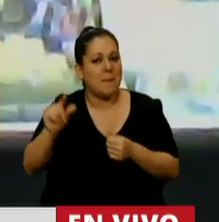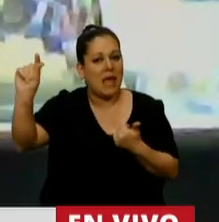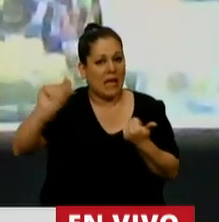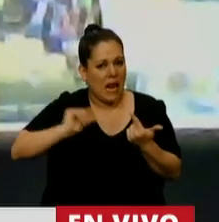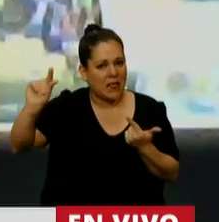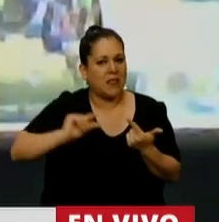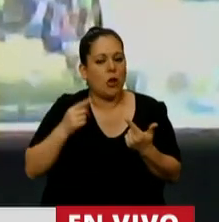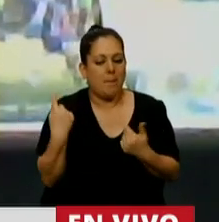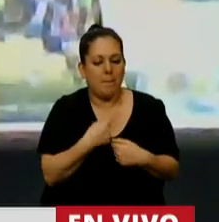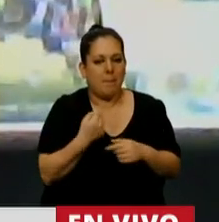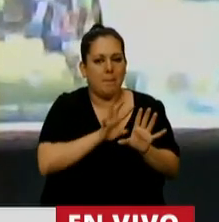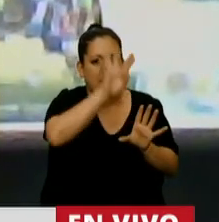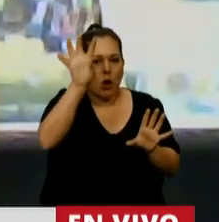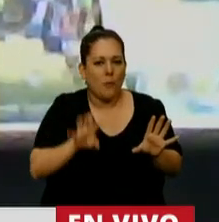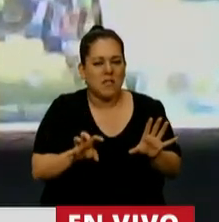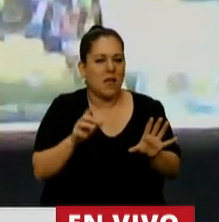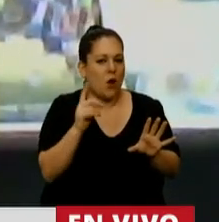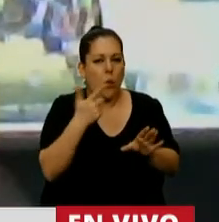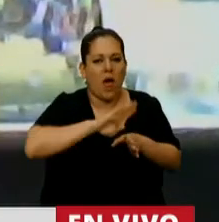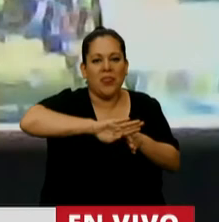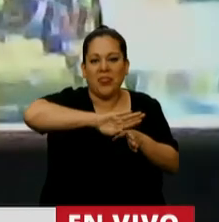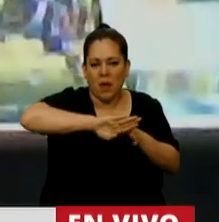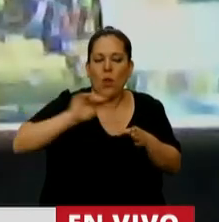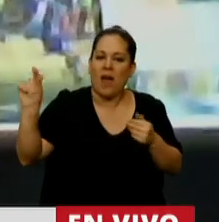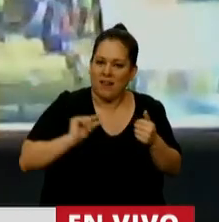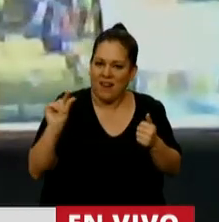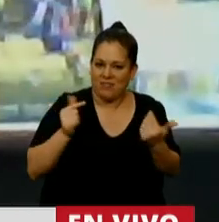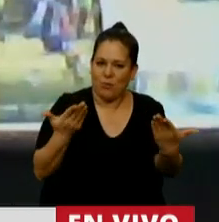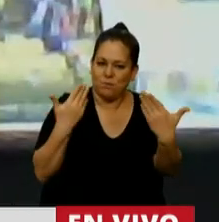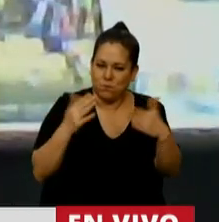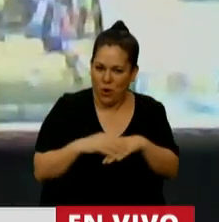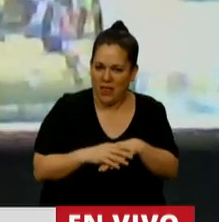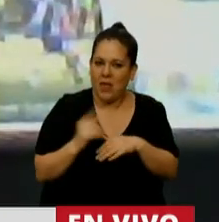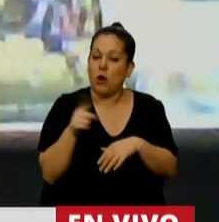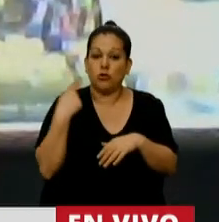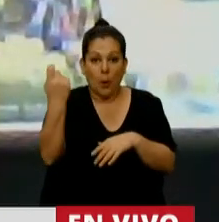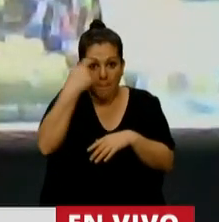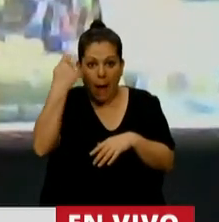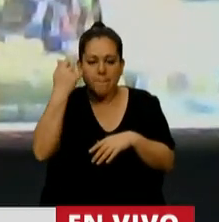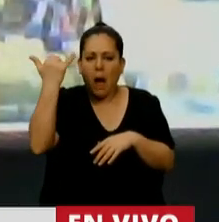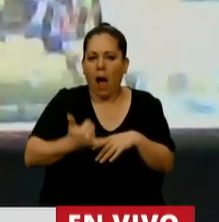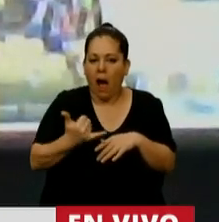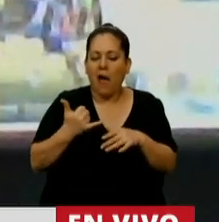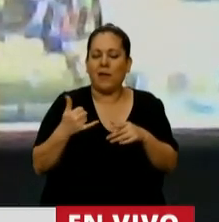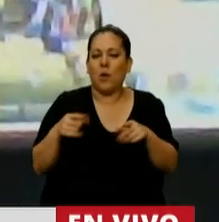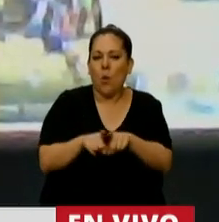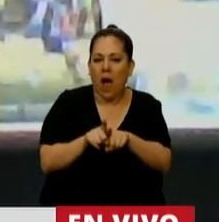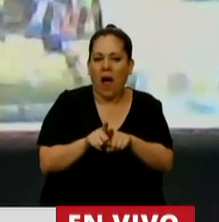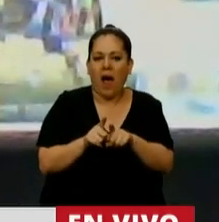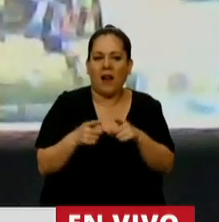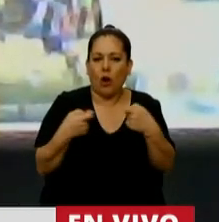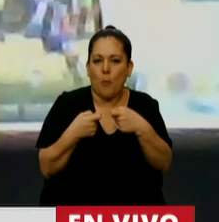que no tenemos deudas con CAMMESA. Nosotros en La Pampa tenemos un sistema de distribución de cooperativo y esto